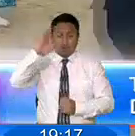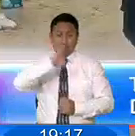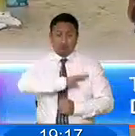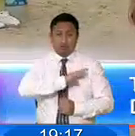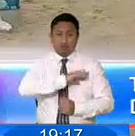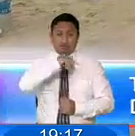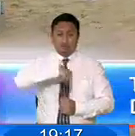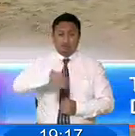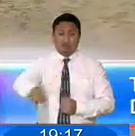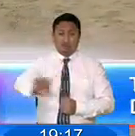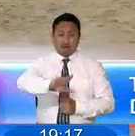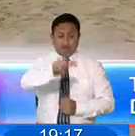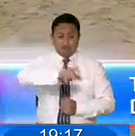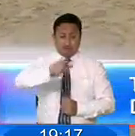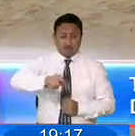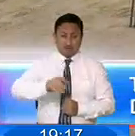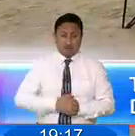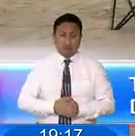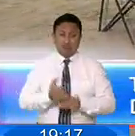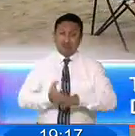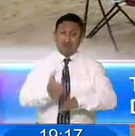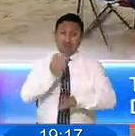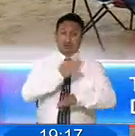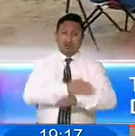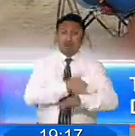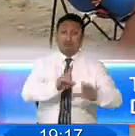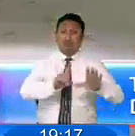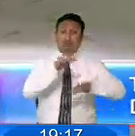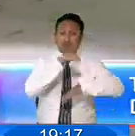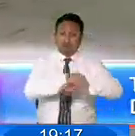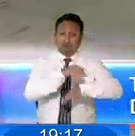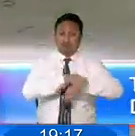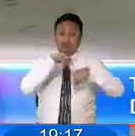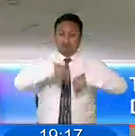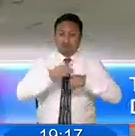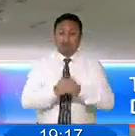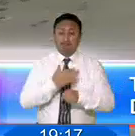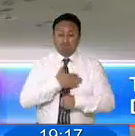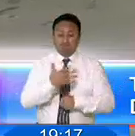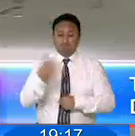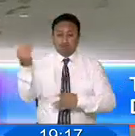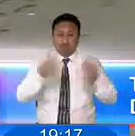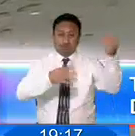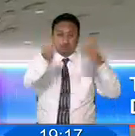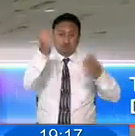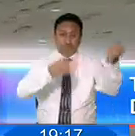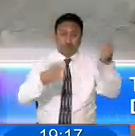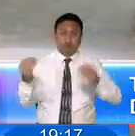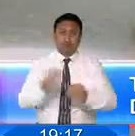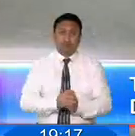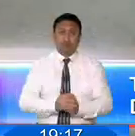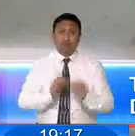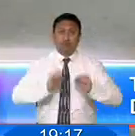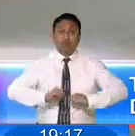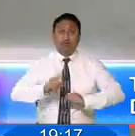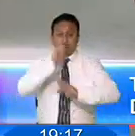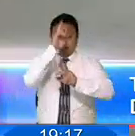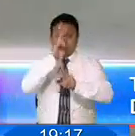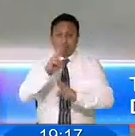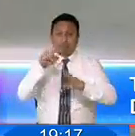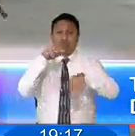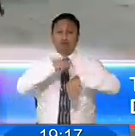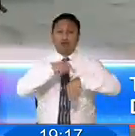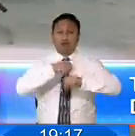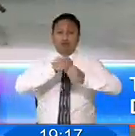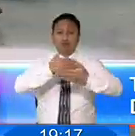a los bañistas minutos antes de las 6 de la tarde para que desalojen las playas. De esta manera se hacían respetar los horarios de apertura y cierre